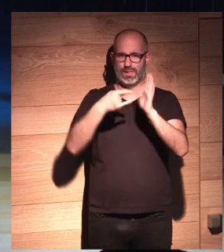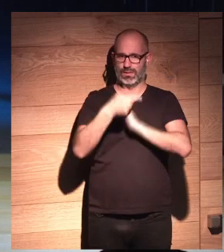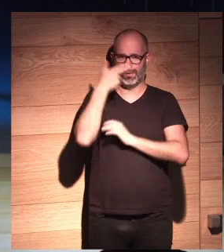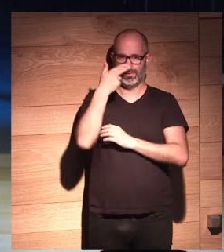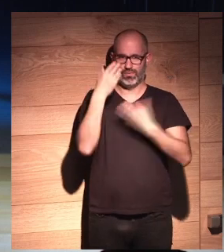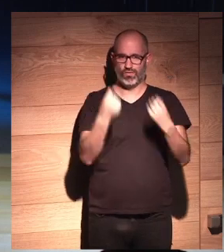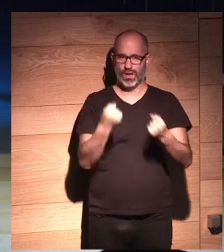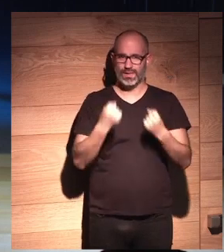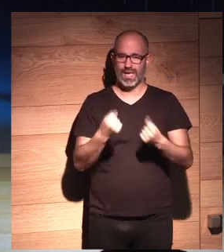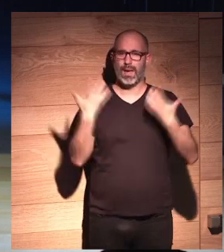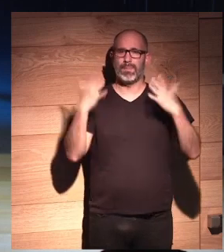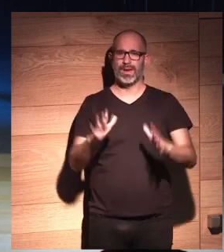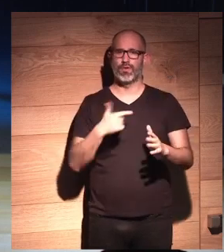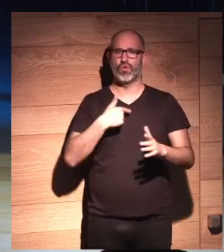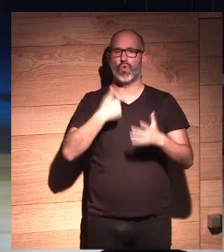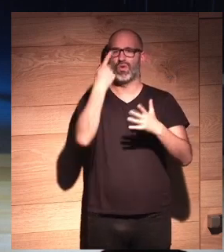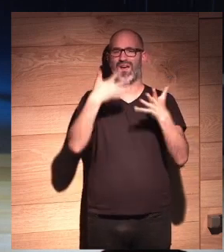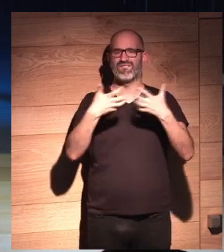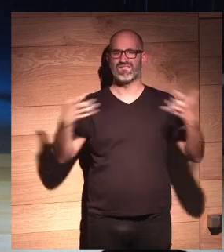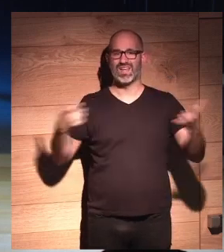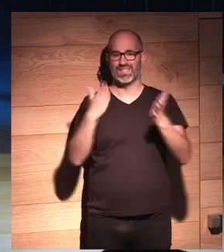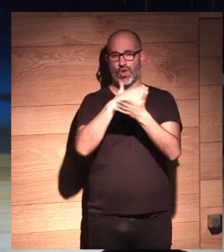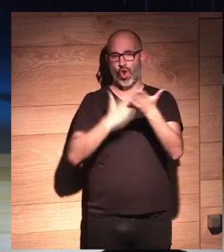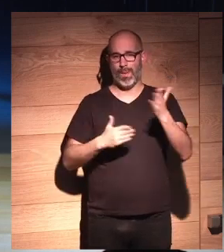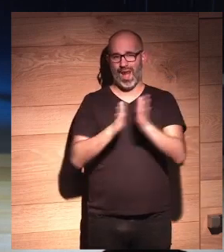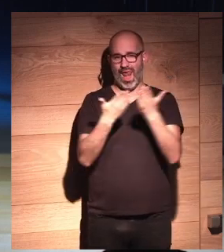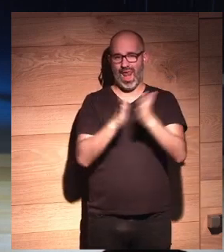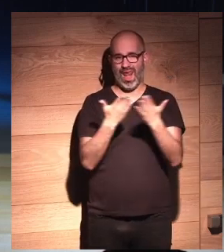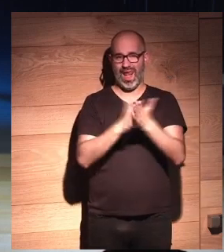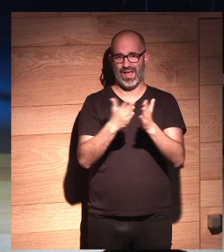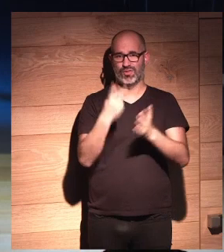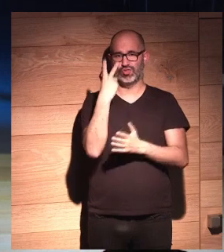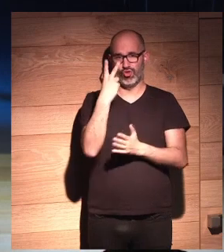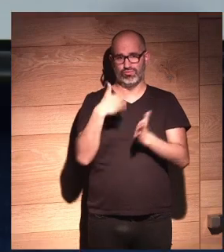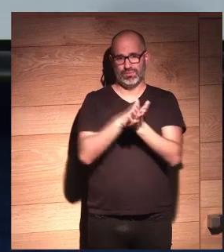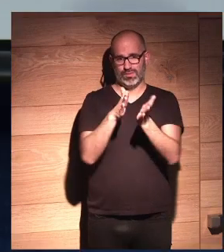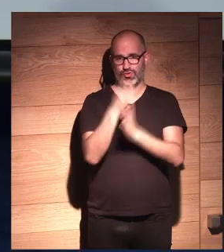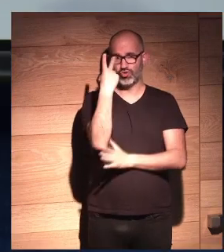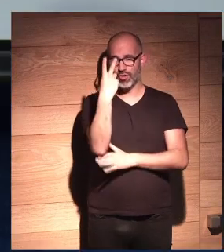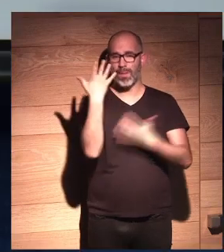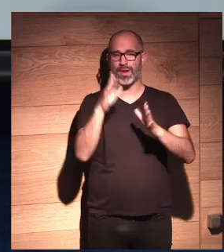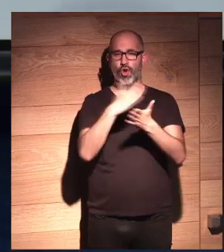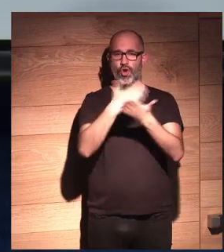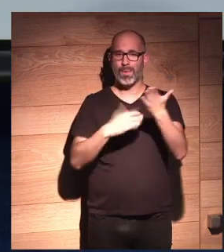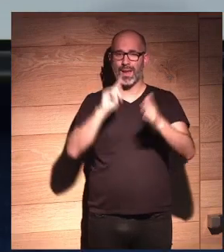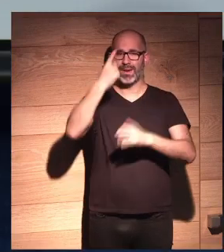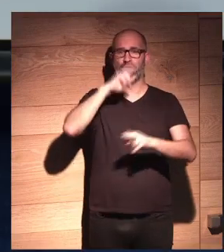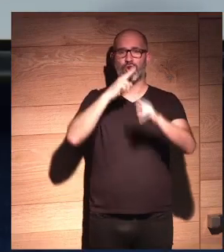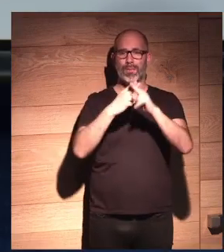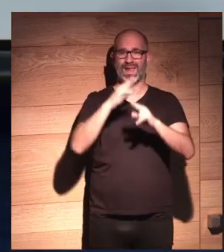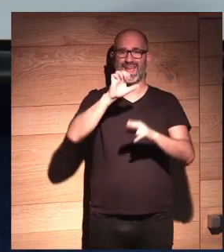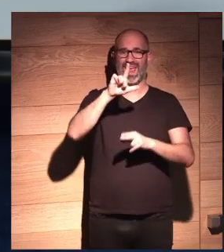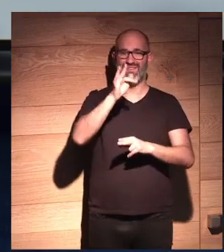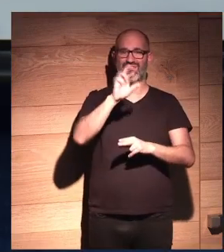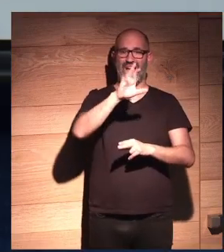interesantes, pero tengo una frase en una novela, bueno, tengo 2 novelas, que no me considero novelista, pero la primera novela, que se llama El faro de las